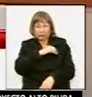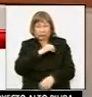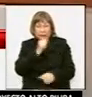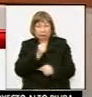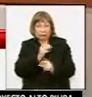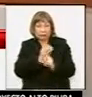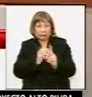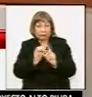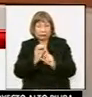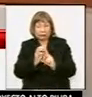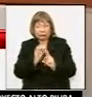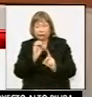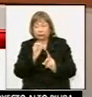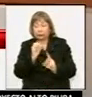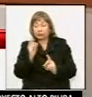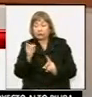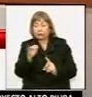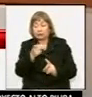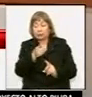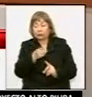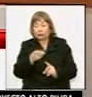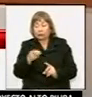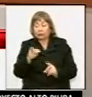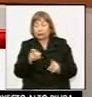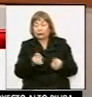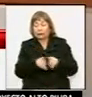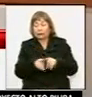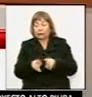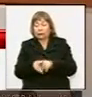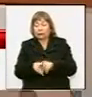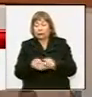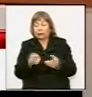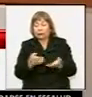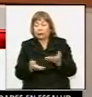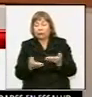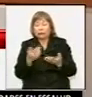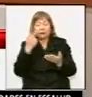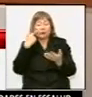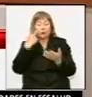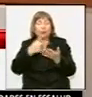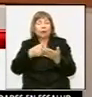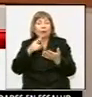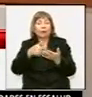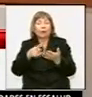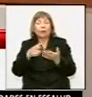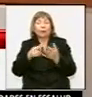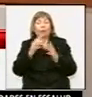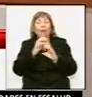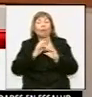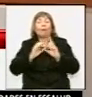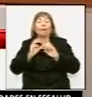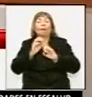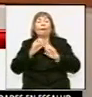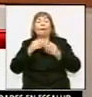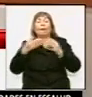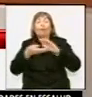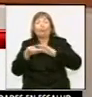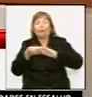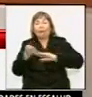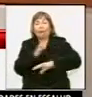cultura o ellos también se encuentran identificados con la cultura contra la